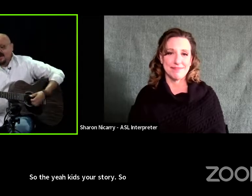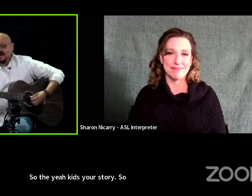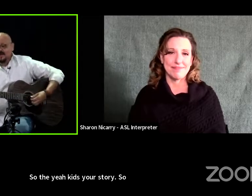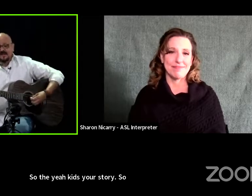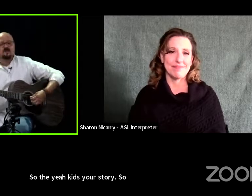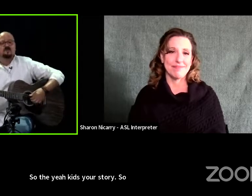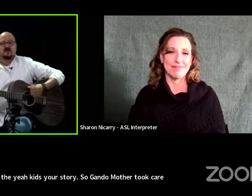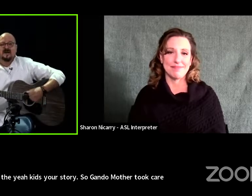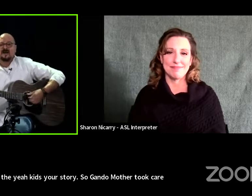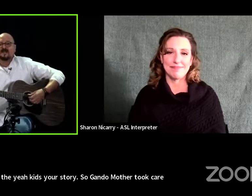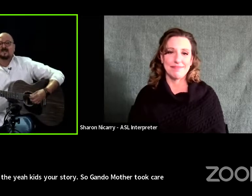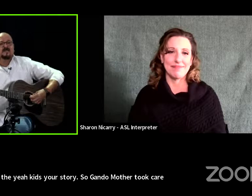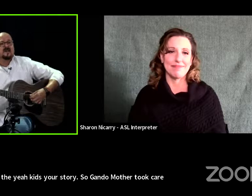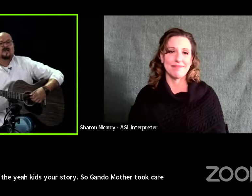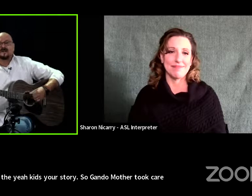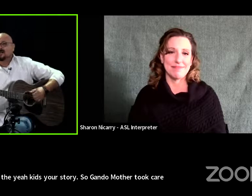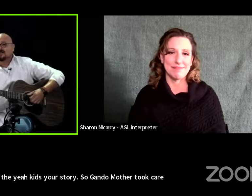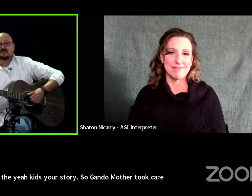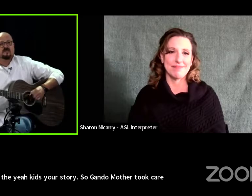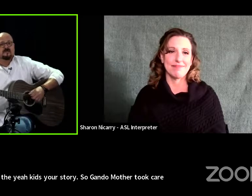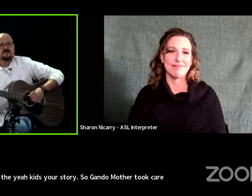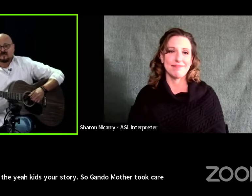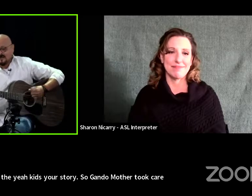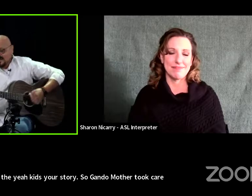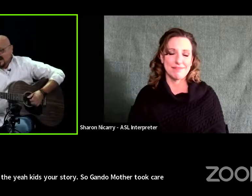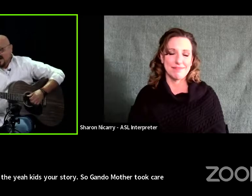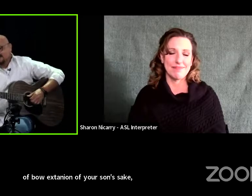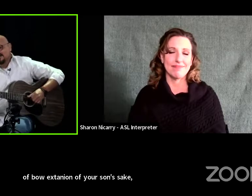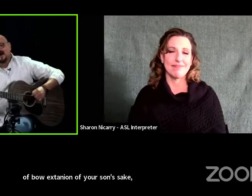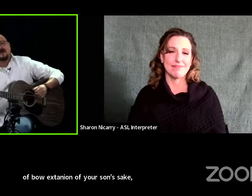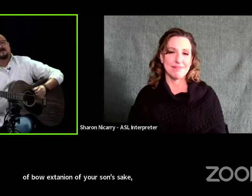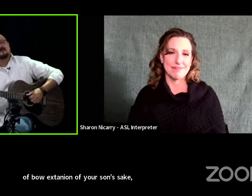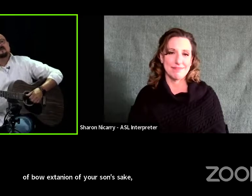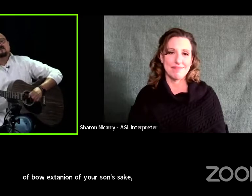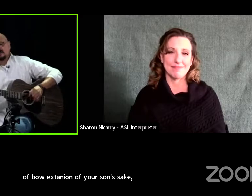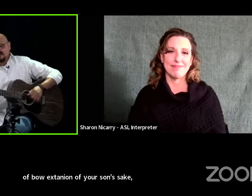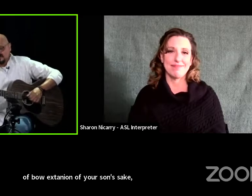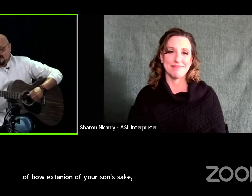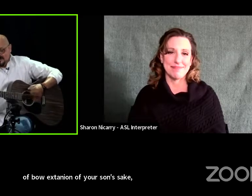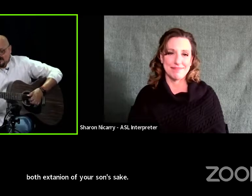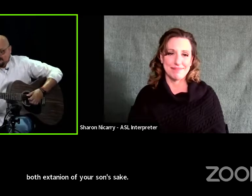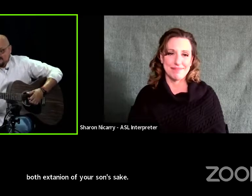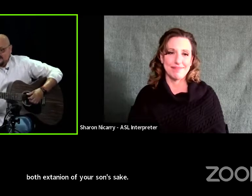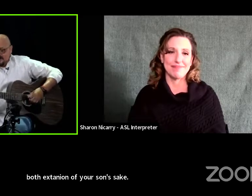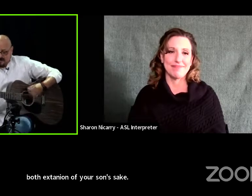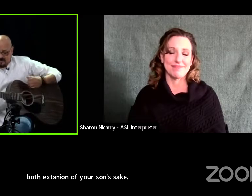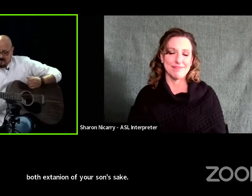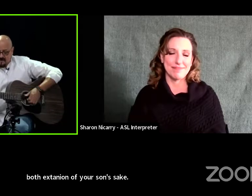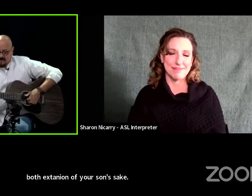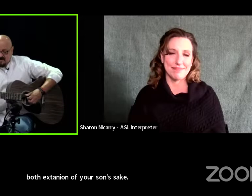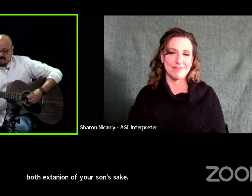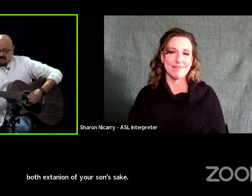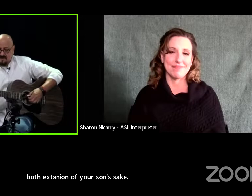extraña diosa del sexo, amárrame en tu